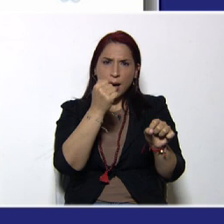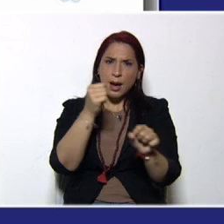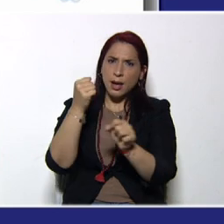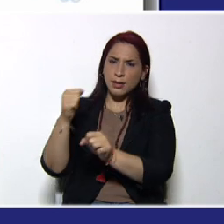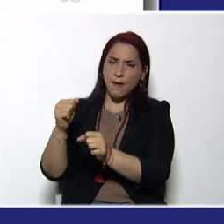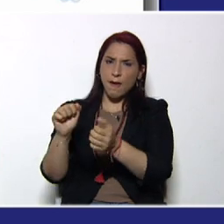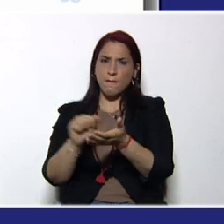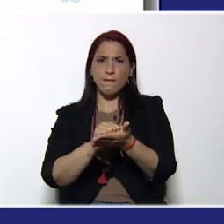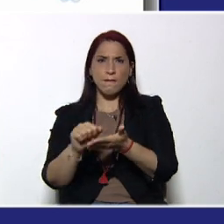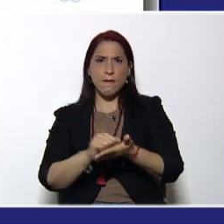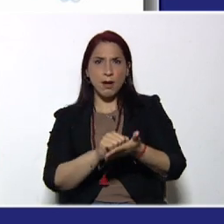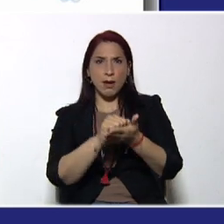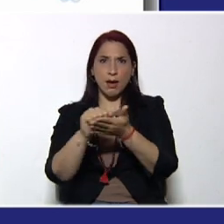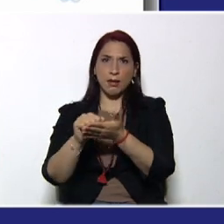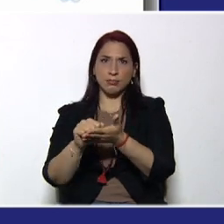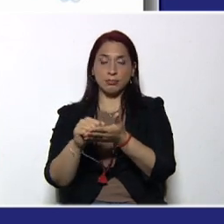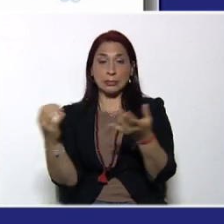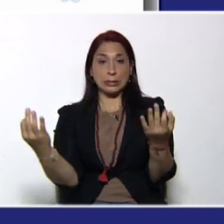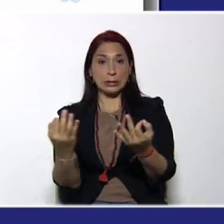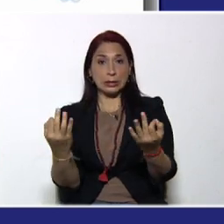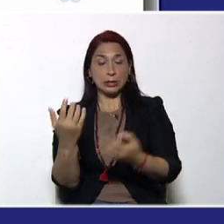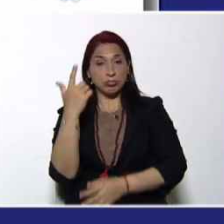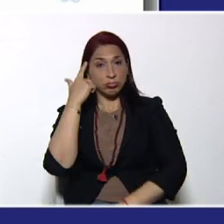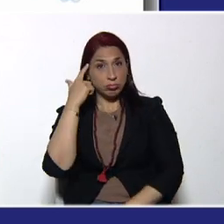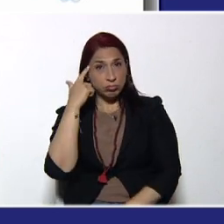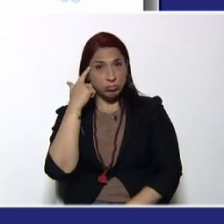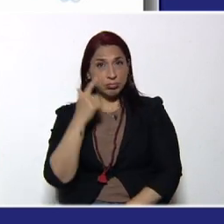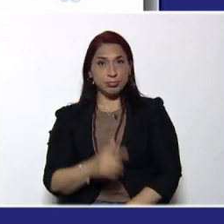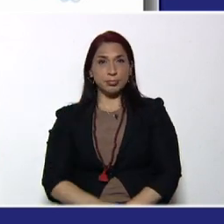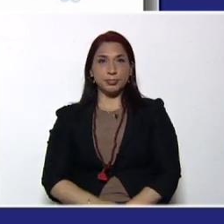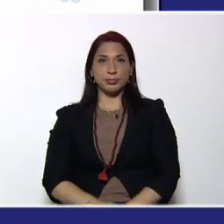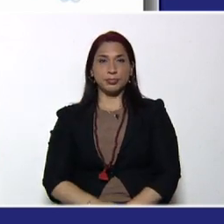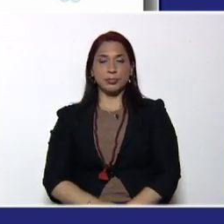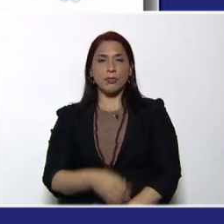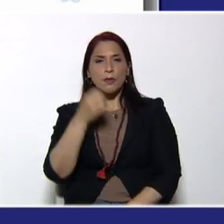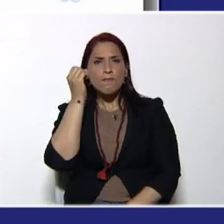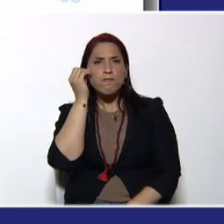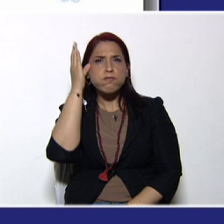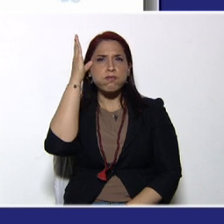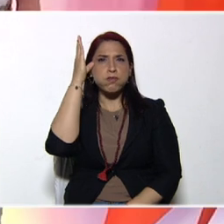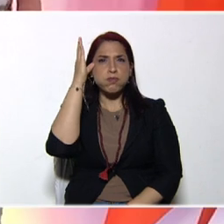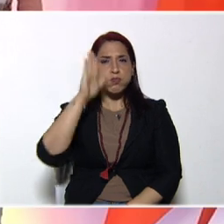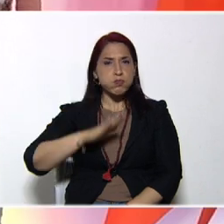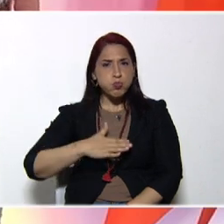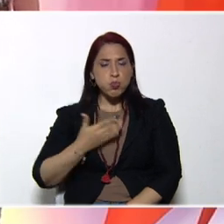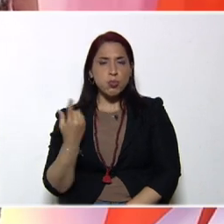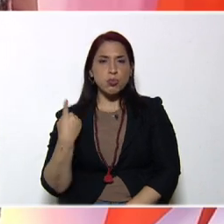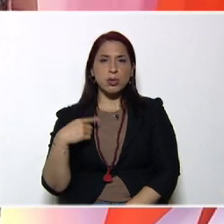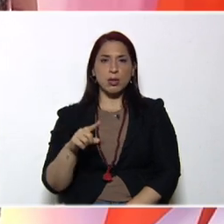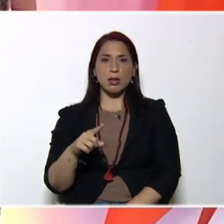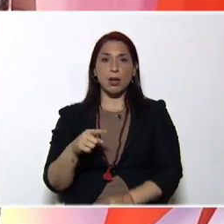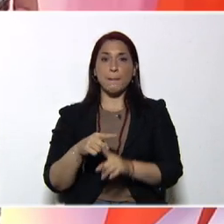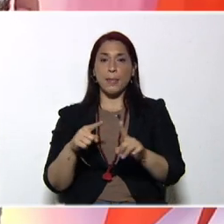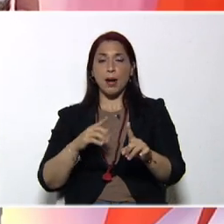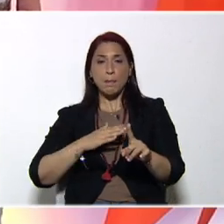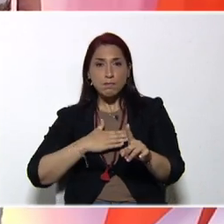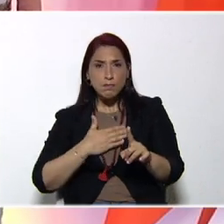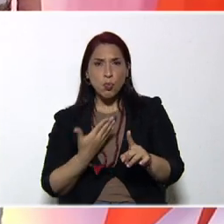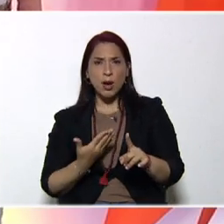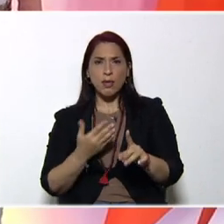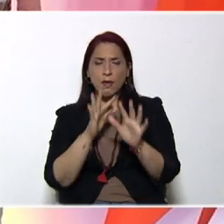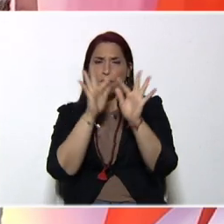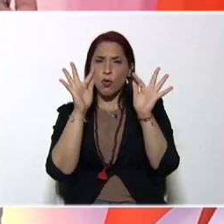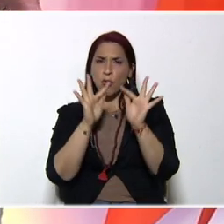fregar, siempre tomando en cuenta esas capacidades que él pueda tener para que él pueda de